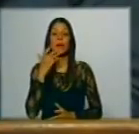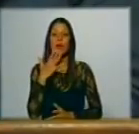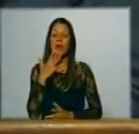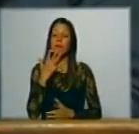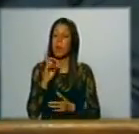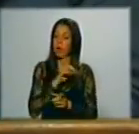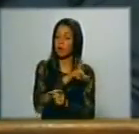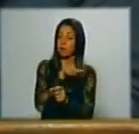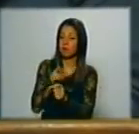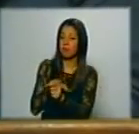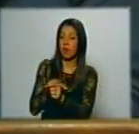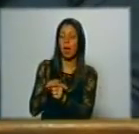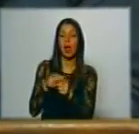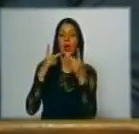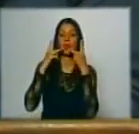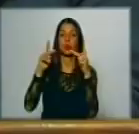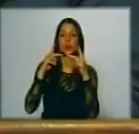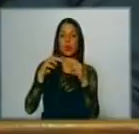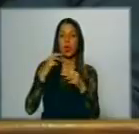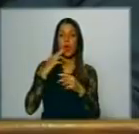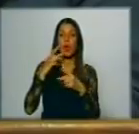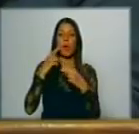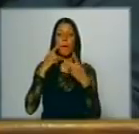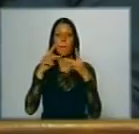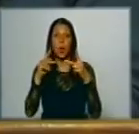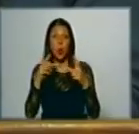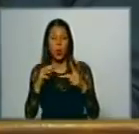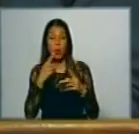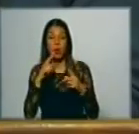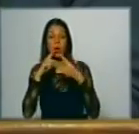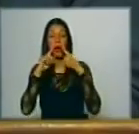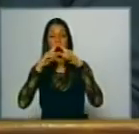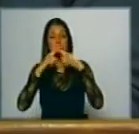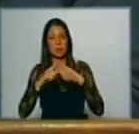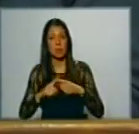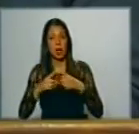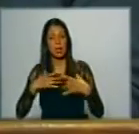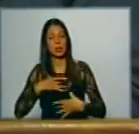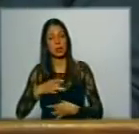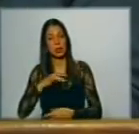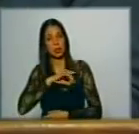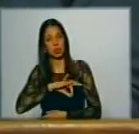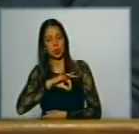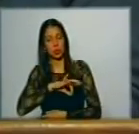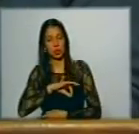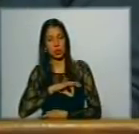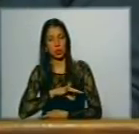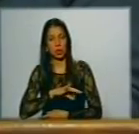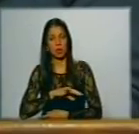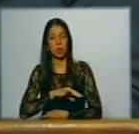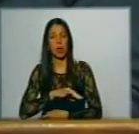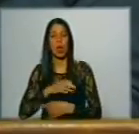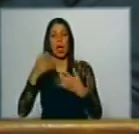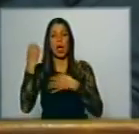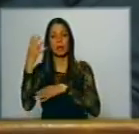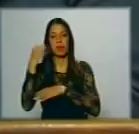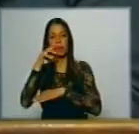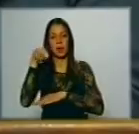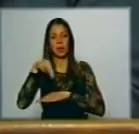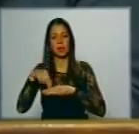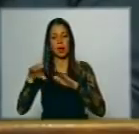ello declaratoria de utilidad pública o interés social por parte de la Asamblea